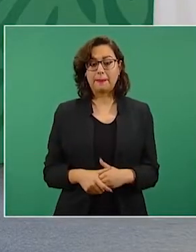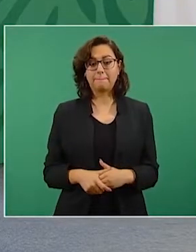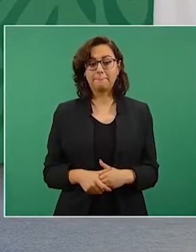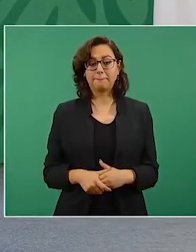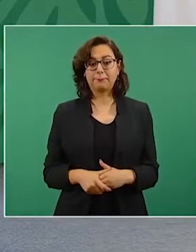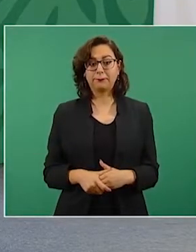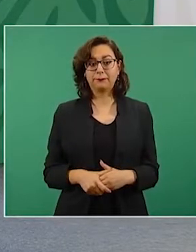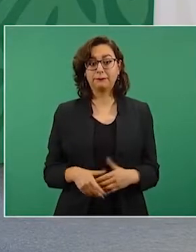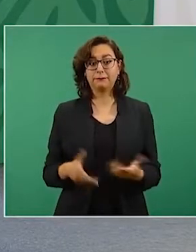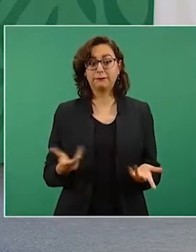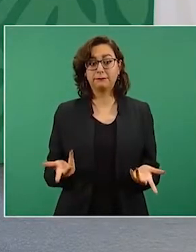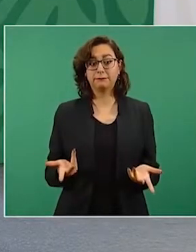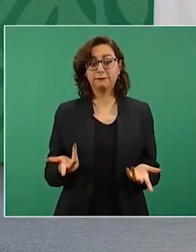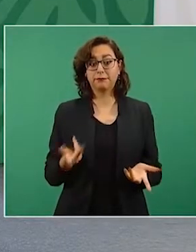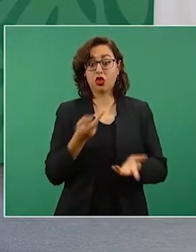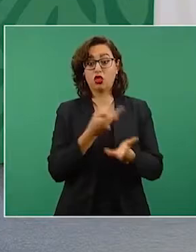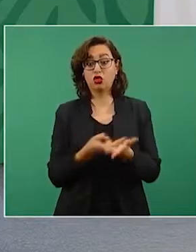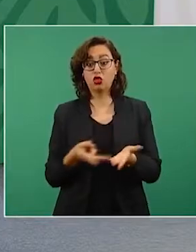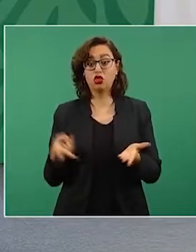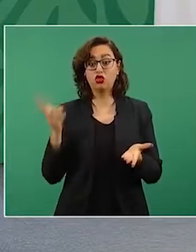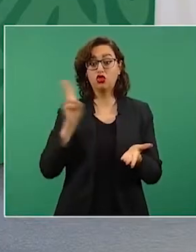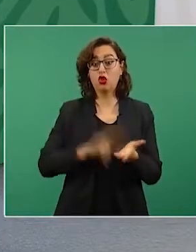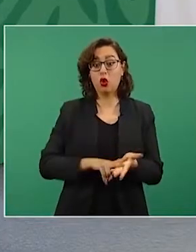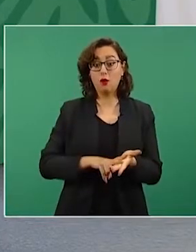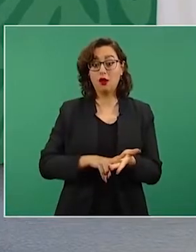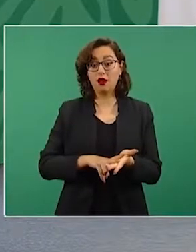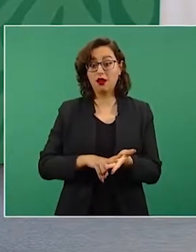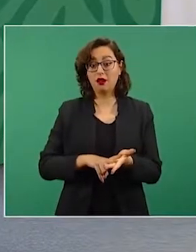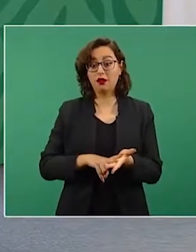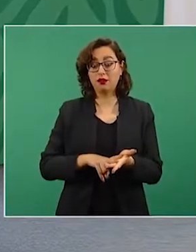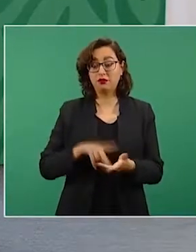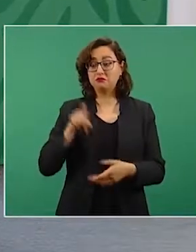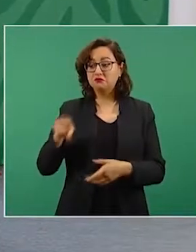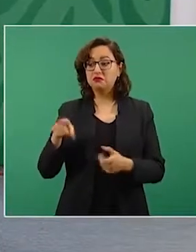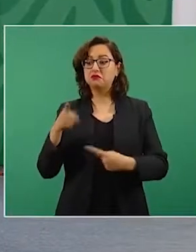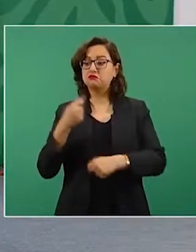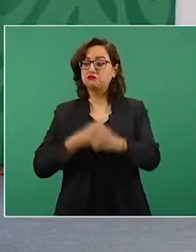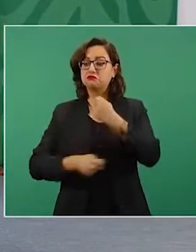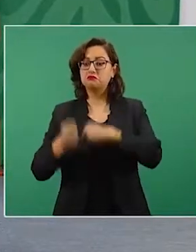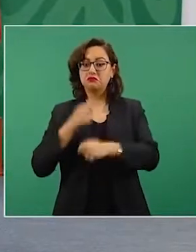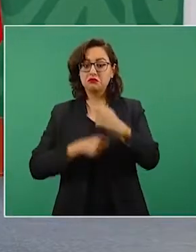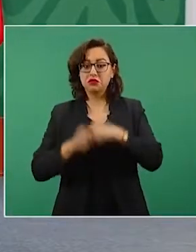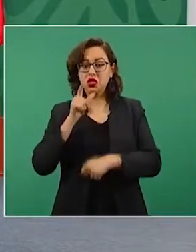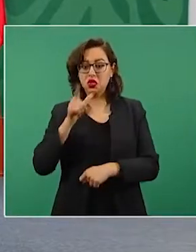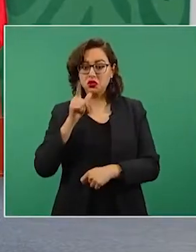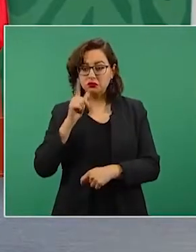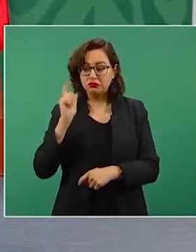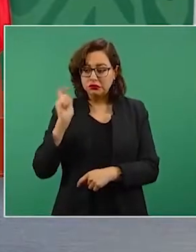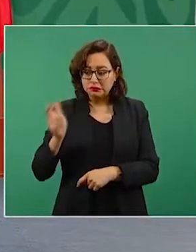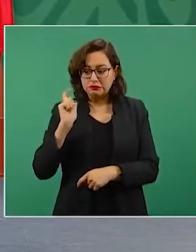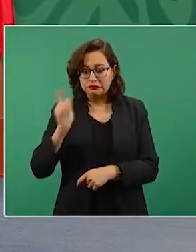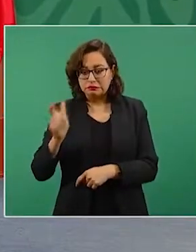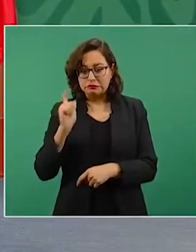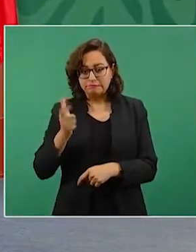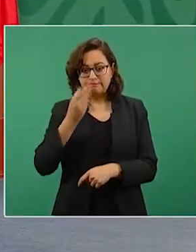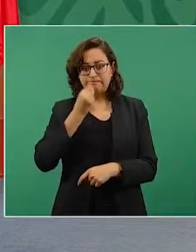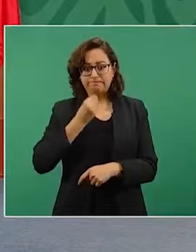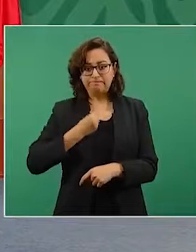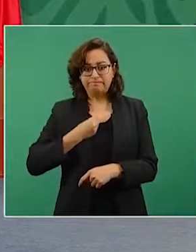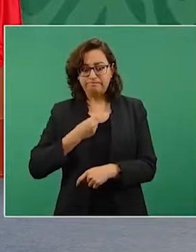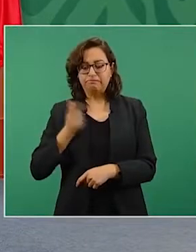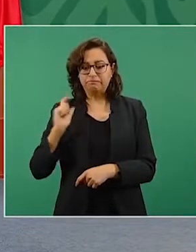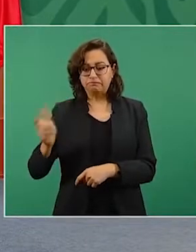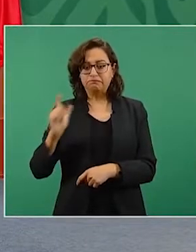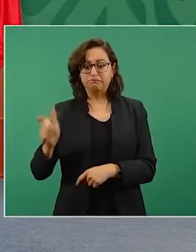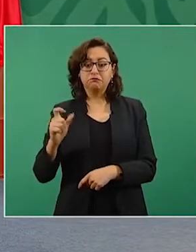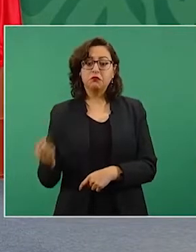Casi es el doble lo que paga una tienda de abarrotes con